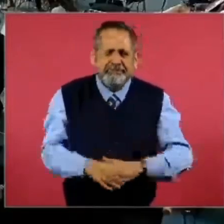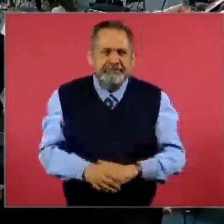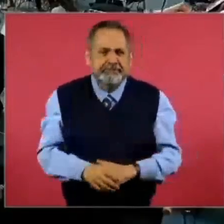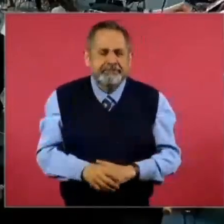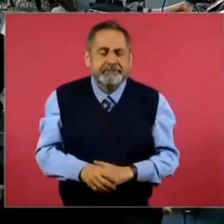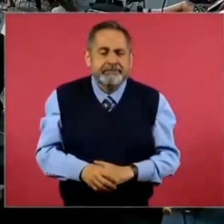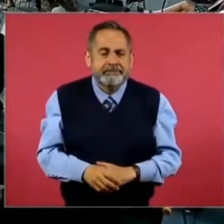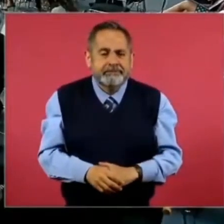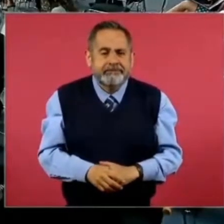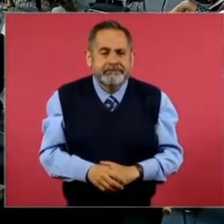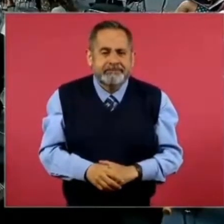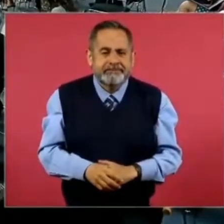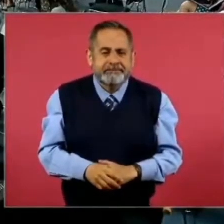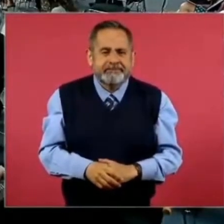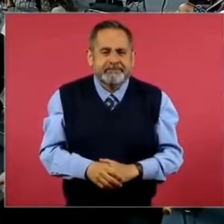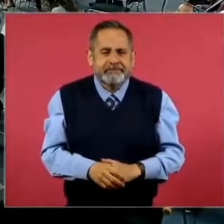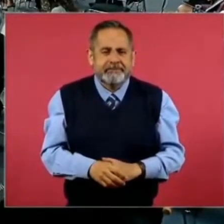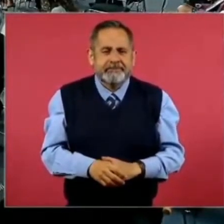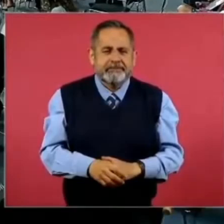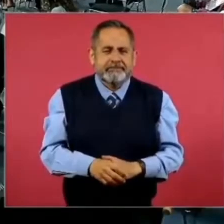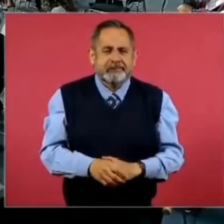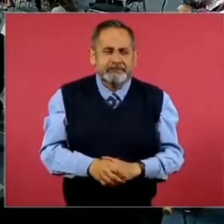y que